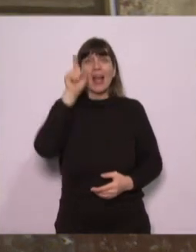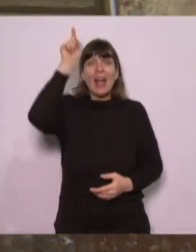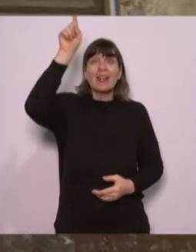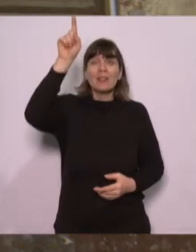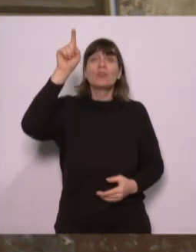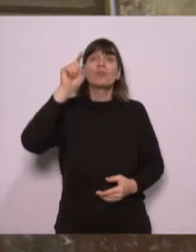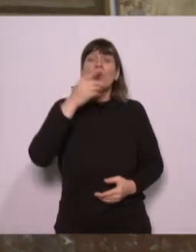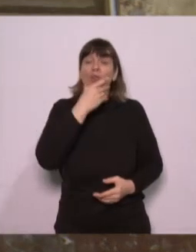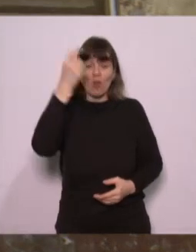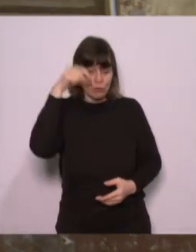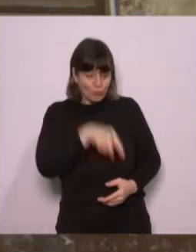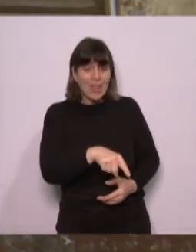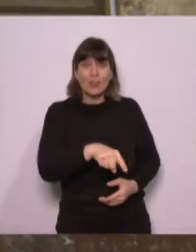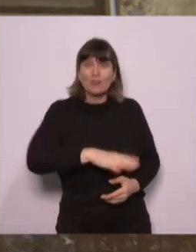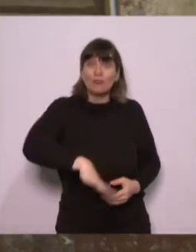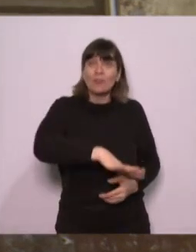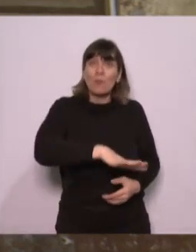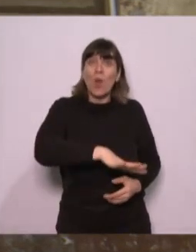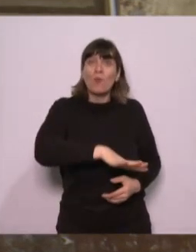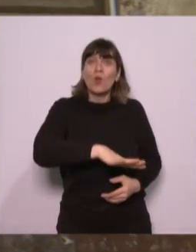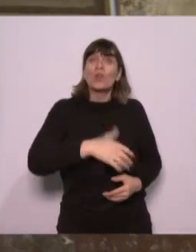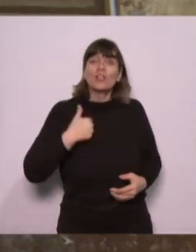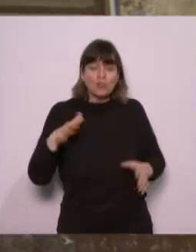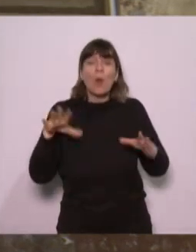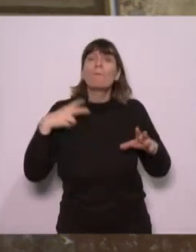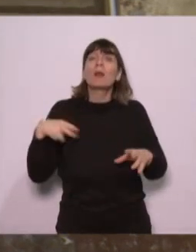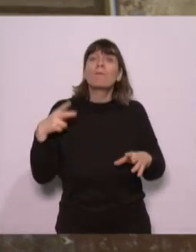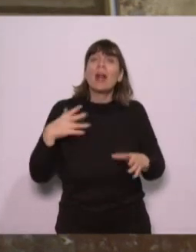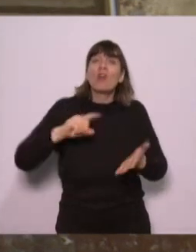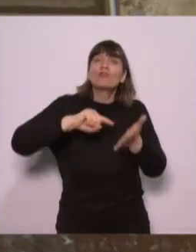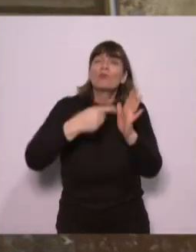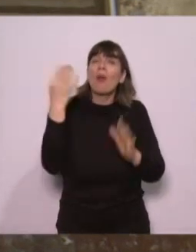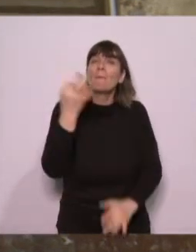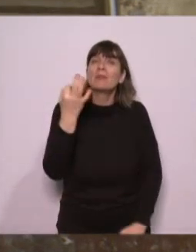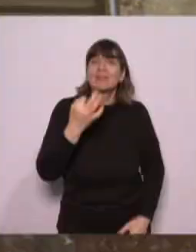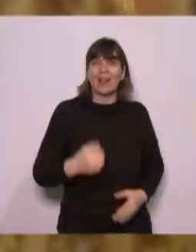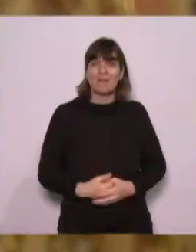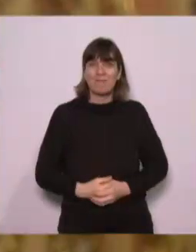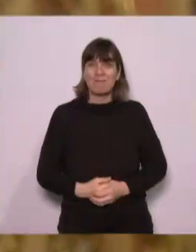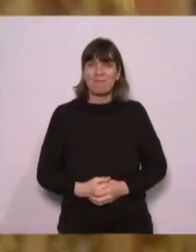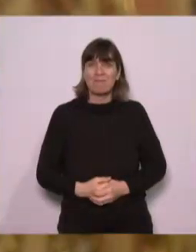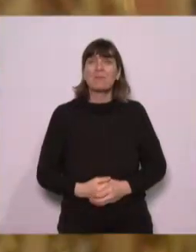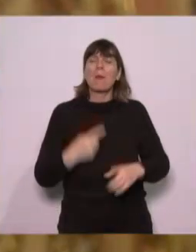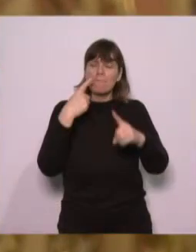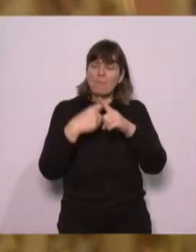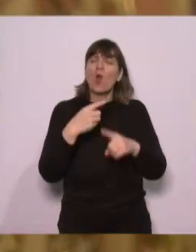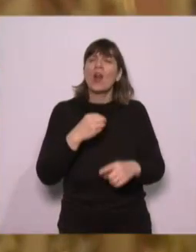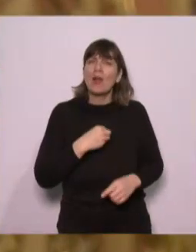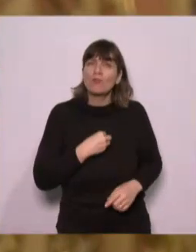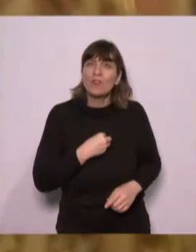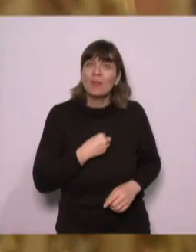su Dios, y, de hecho, les ha preparado una ciudad. Por la